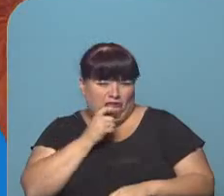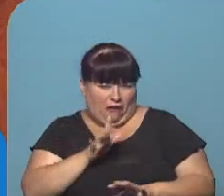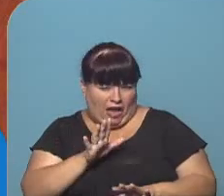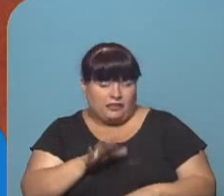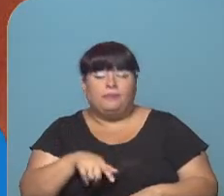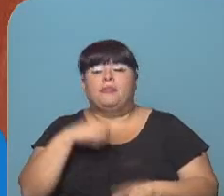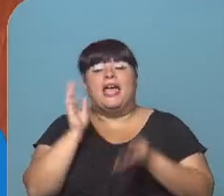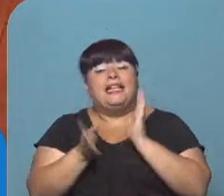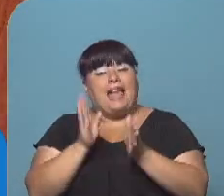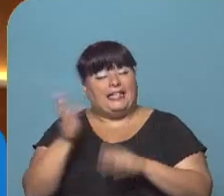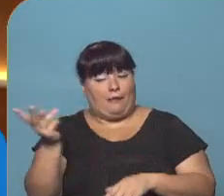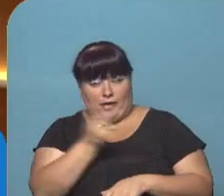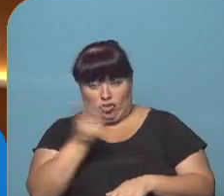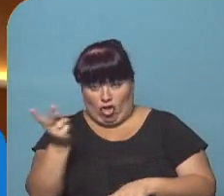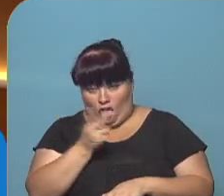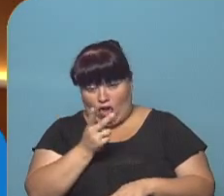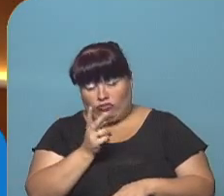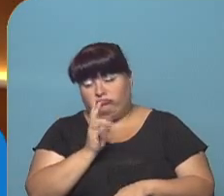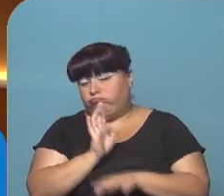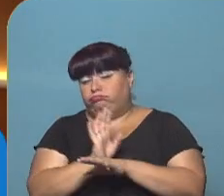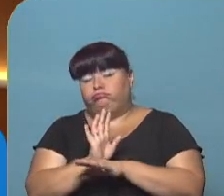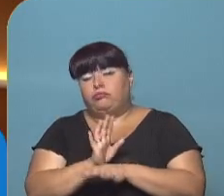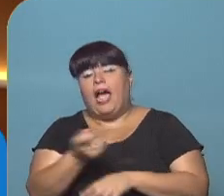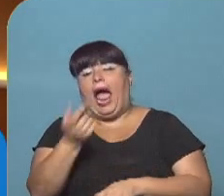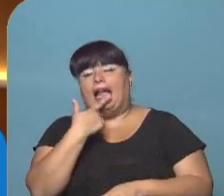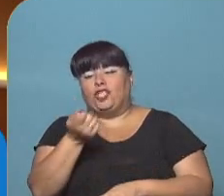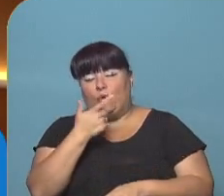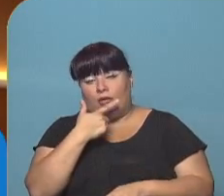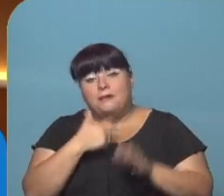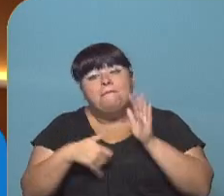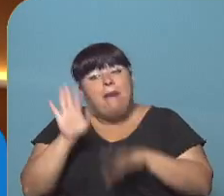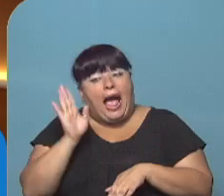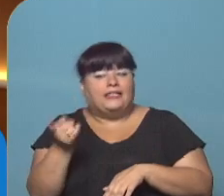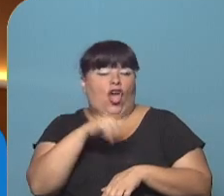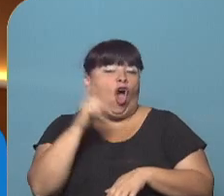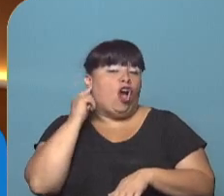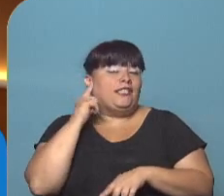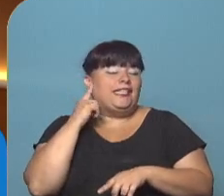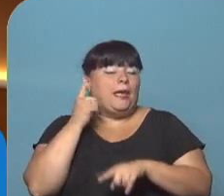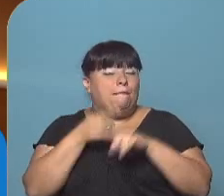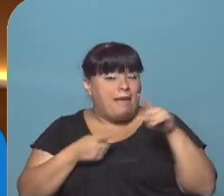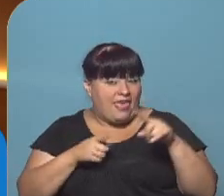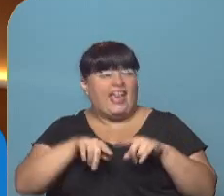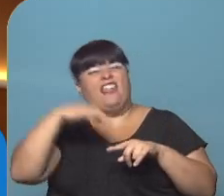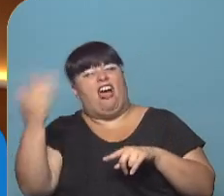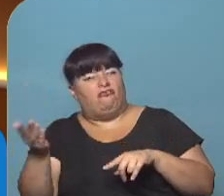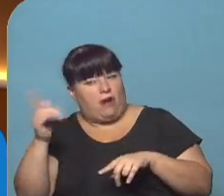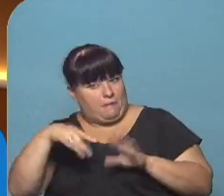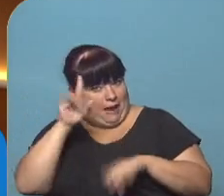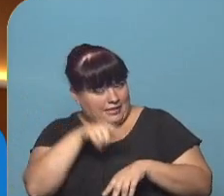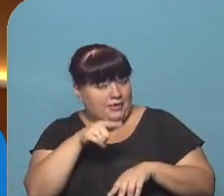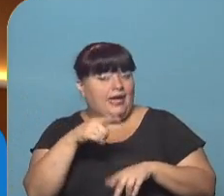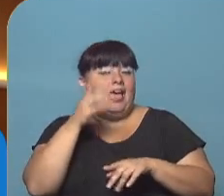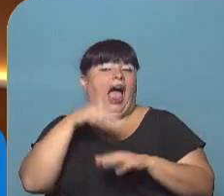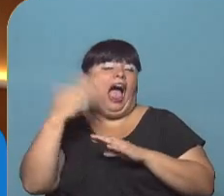El tratamiento de las dos básicamente es con antibióticos, más la otitis media que la externa. La